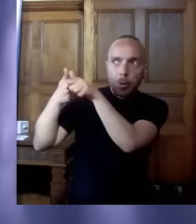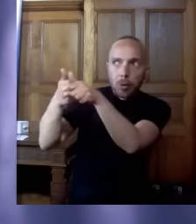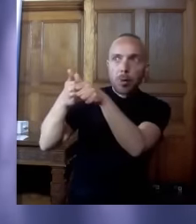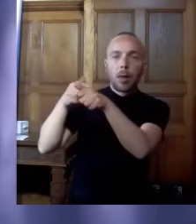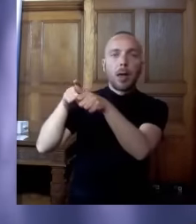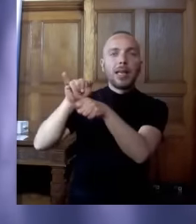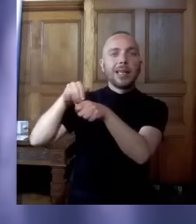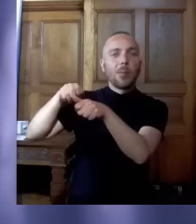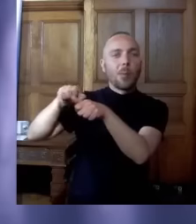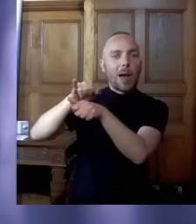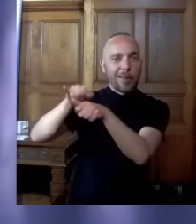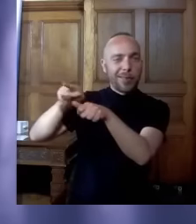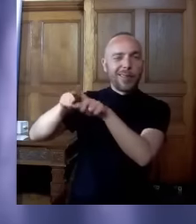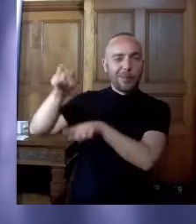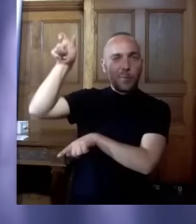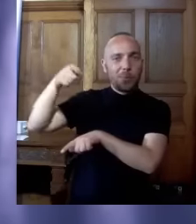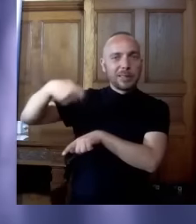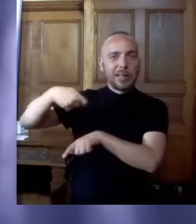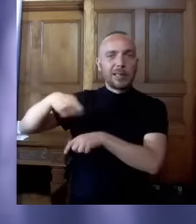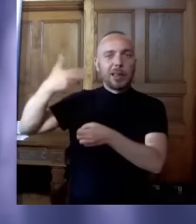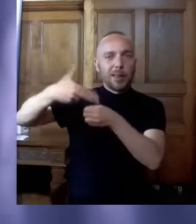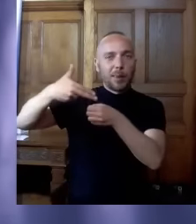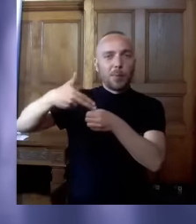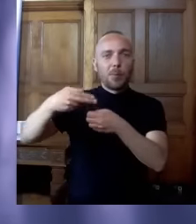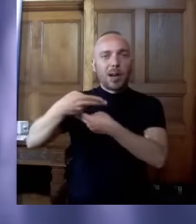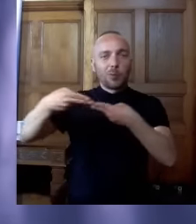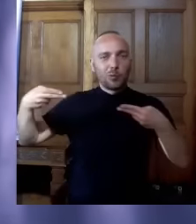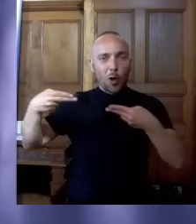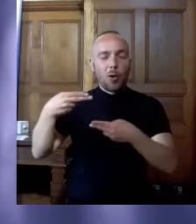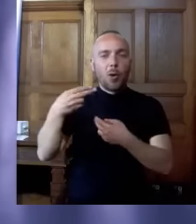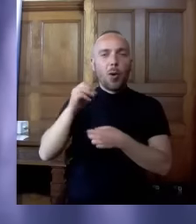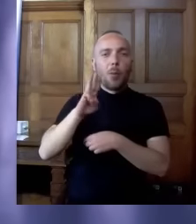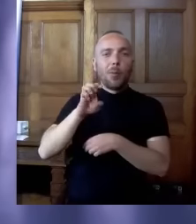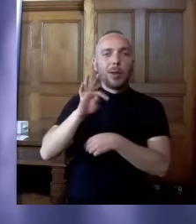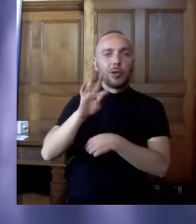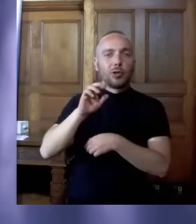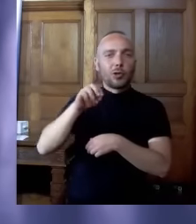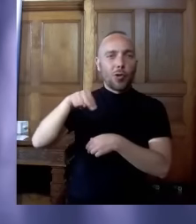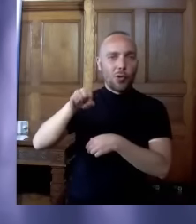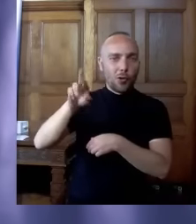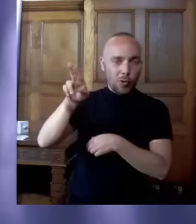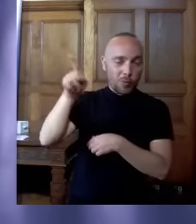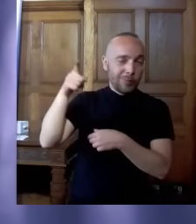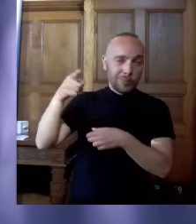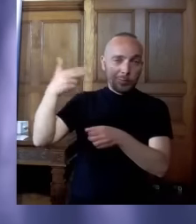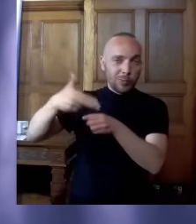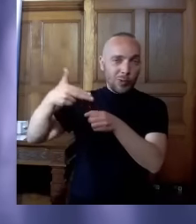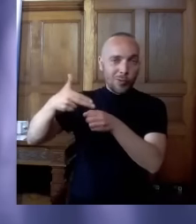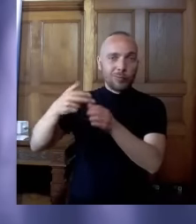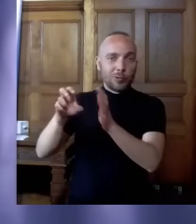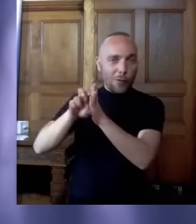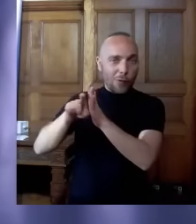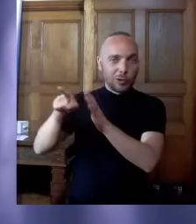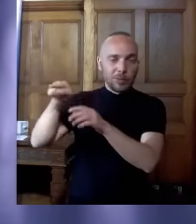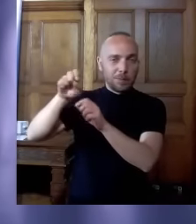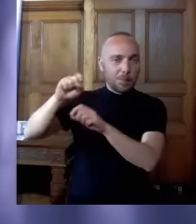jonim del presidente de petronor de repsol el el el mandamás de la industria de los combustibles fósiles a su dictado